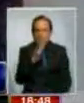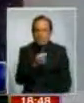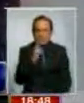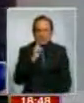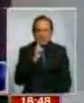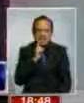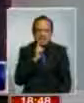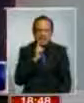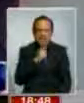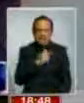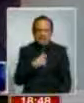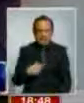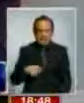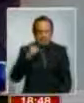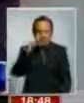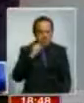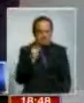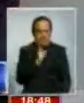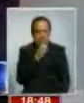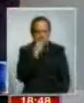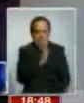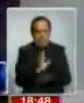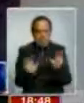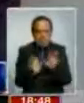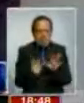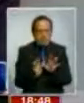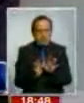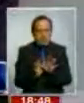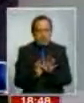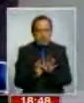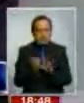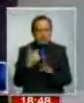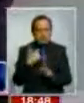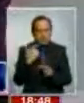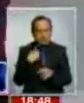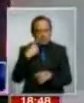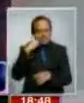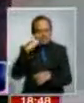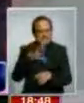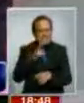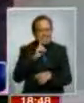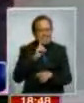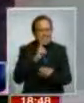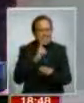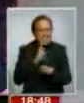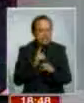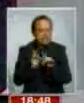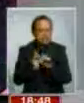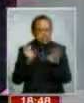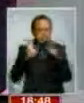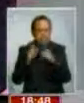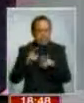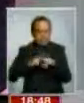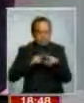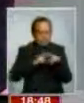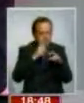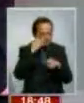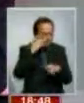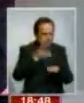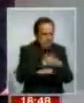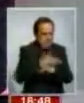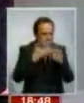Piñera? No me refiero a nadie. Pero yo sé que esto tiene un cerebro atrás, esto no es accidental, esto fue craneado